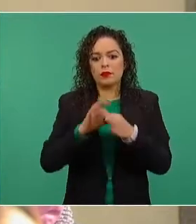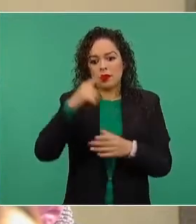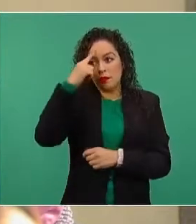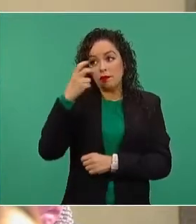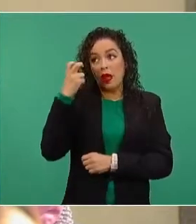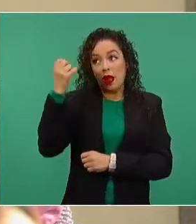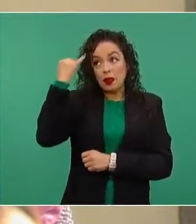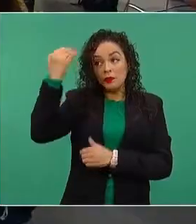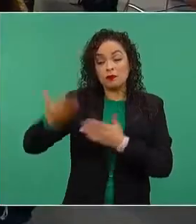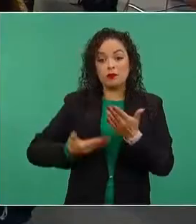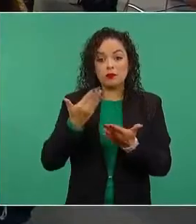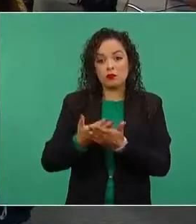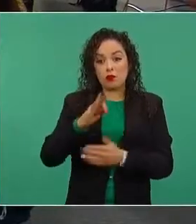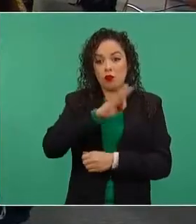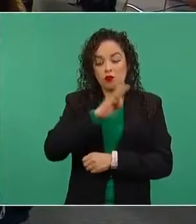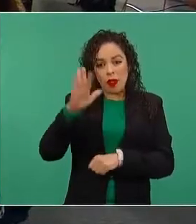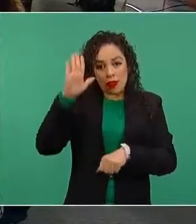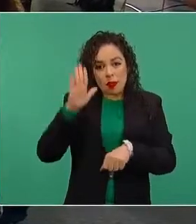eco a nivel mundial.